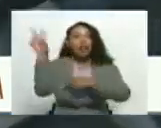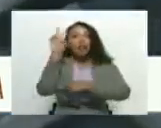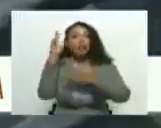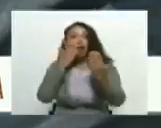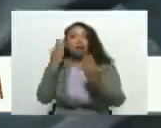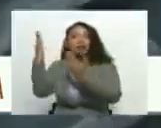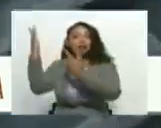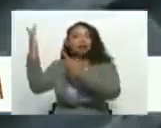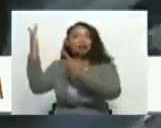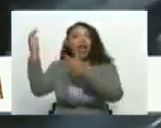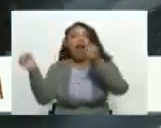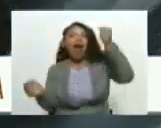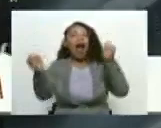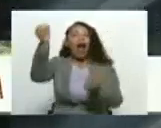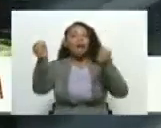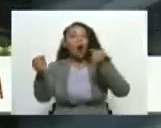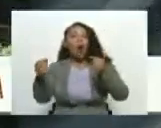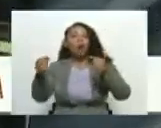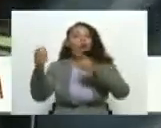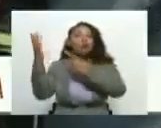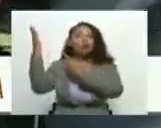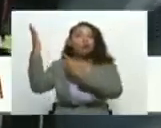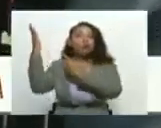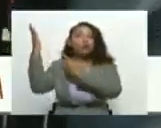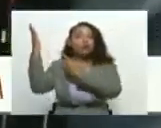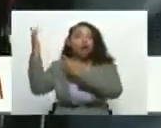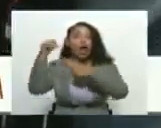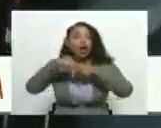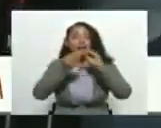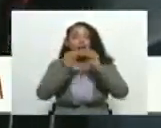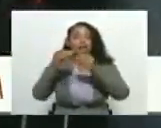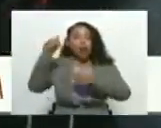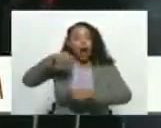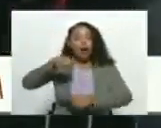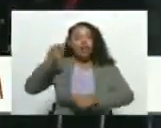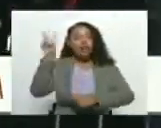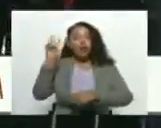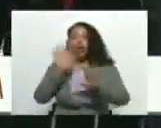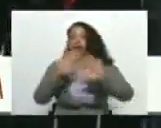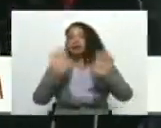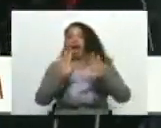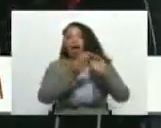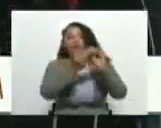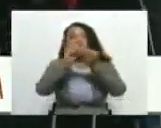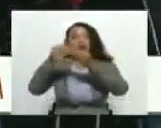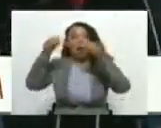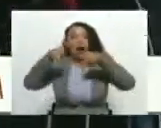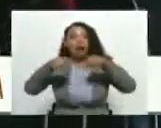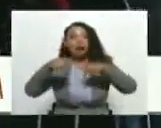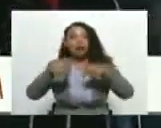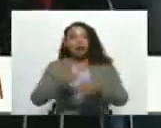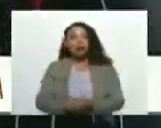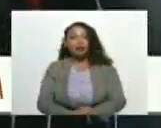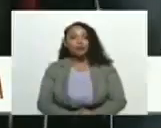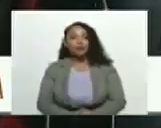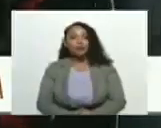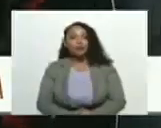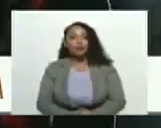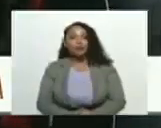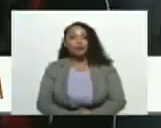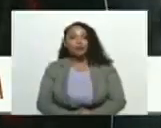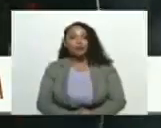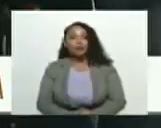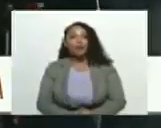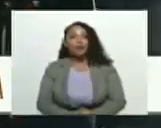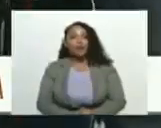verlo, todo lo que tiene la etiqueta hecha en Venezuela ya se fabrican acá. Y acá, doctora, también tenemos la opción de